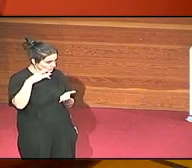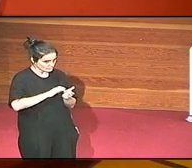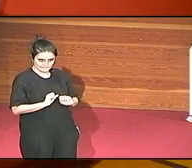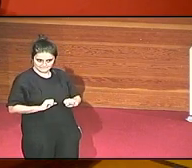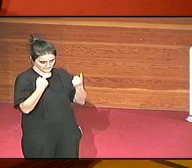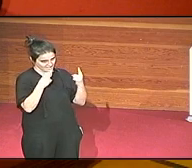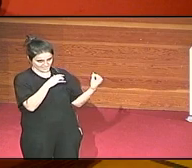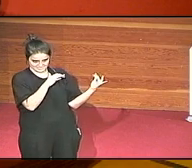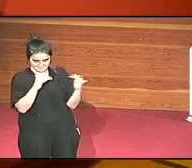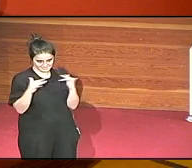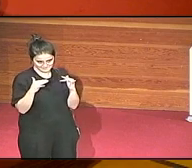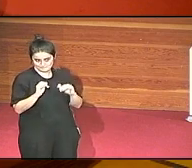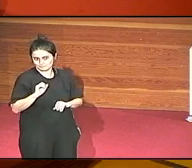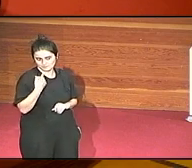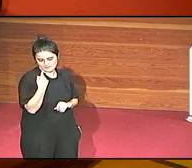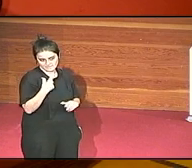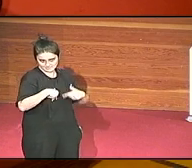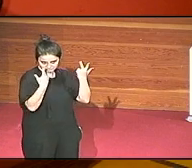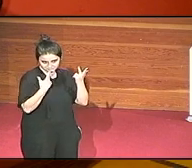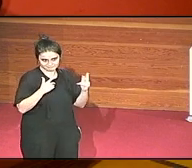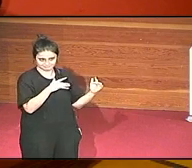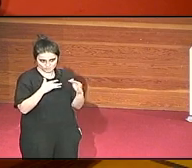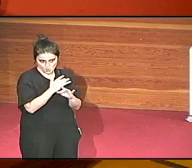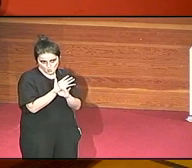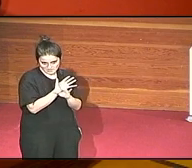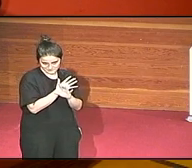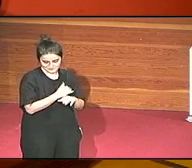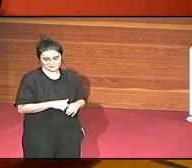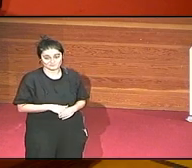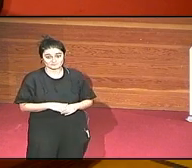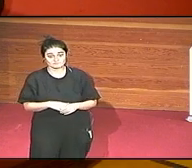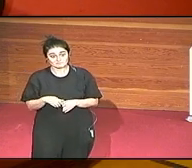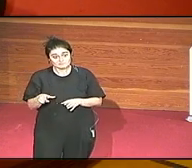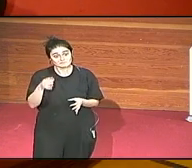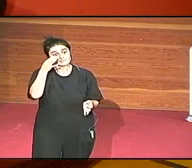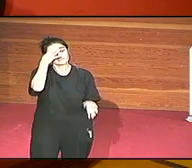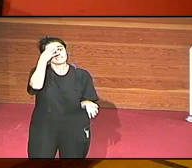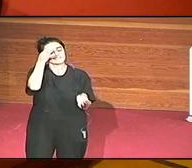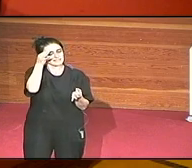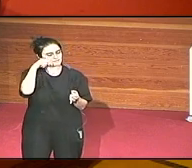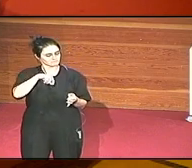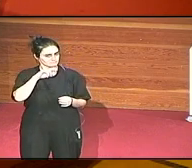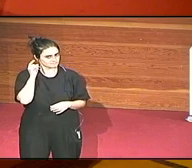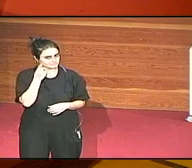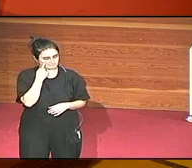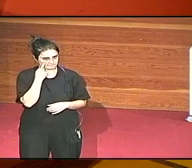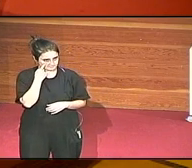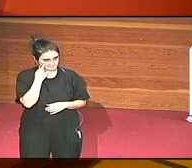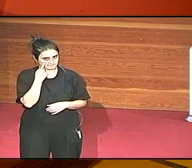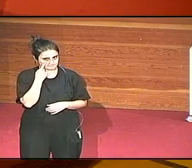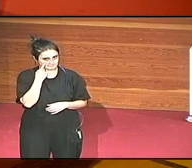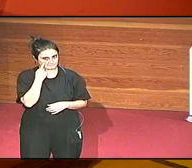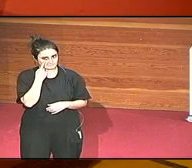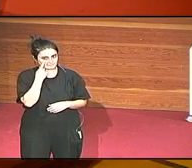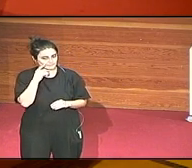que me dejan jugar es en estos pequeños detalles donde te das cuenta de que todo el